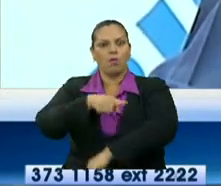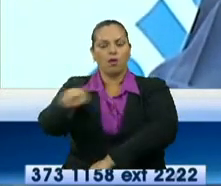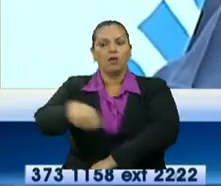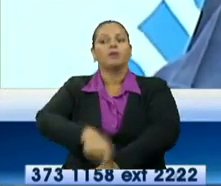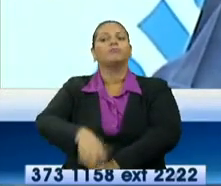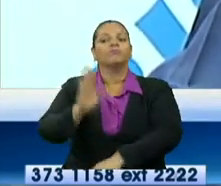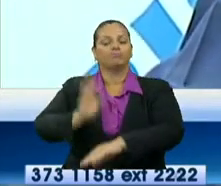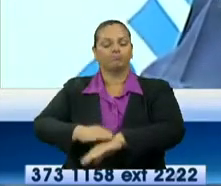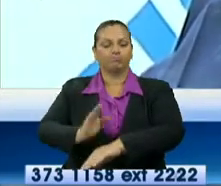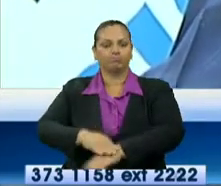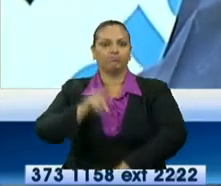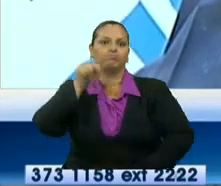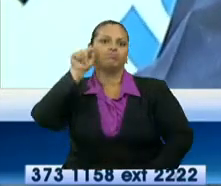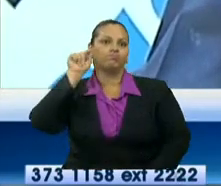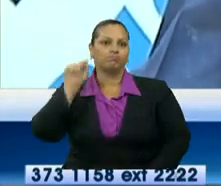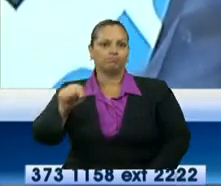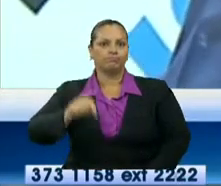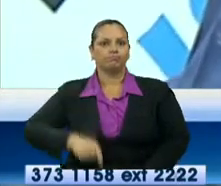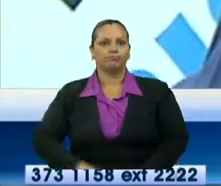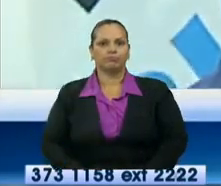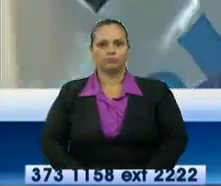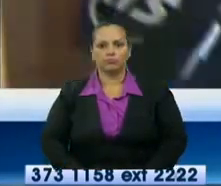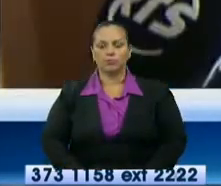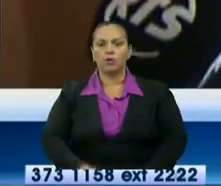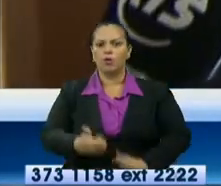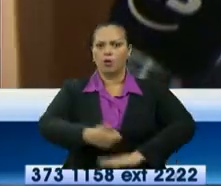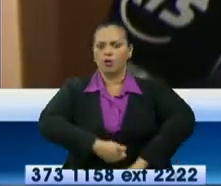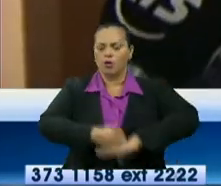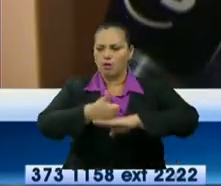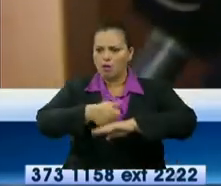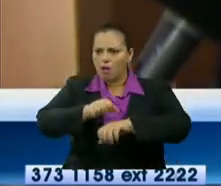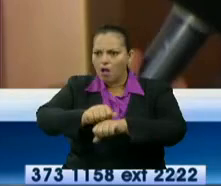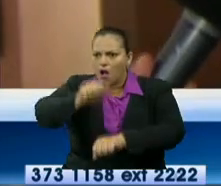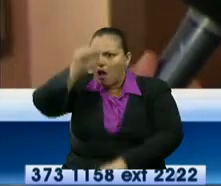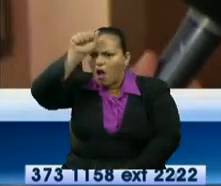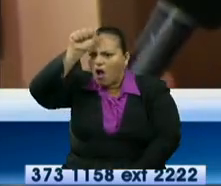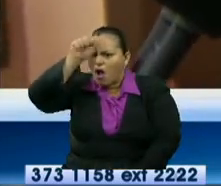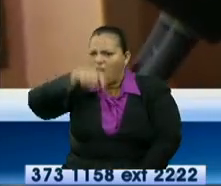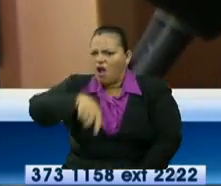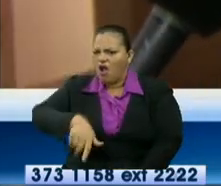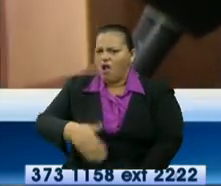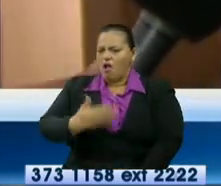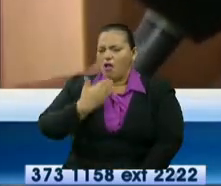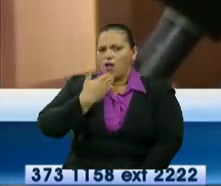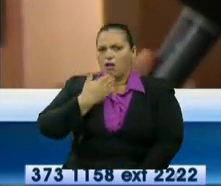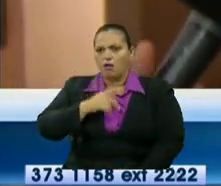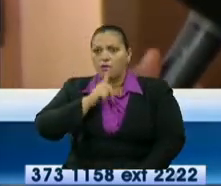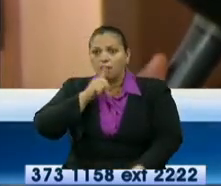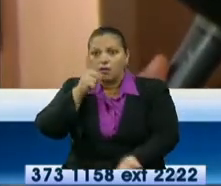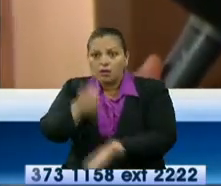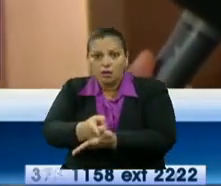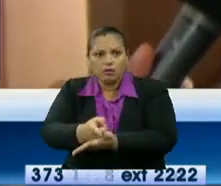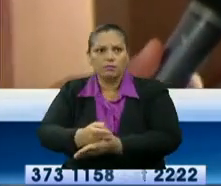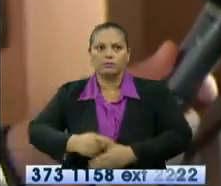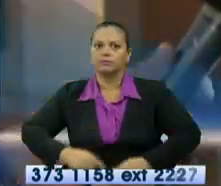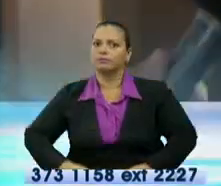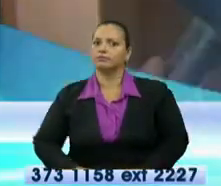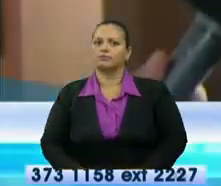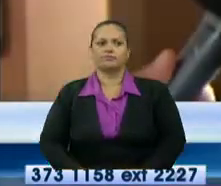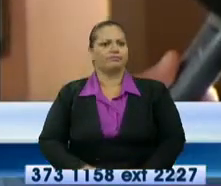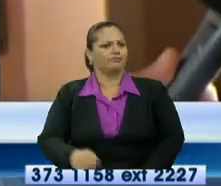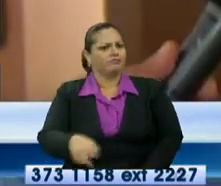despertó la indignación del funcionario es una denuncia totalmente infundada puesto que yo